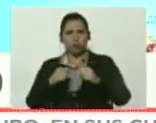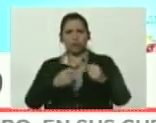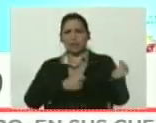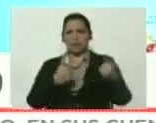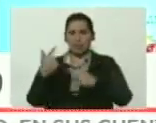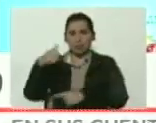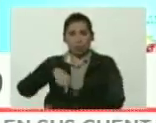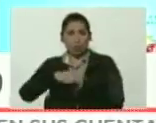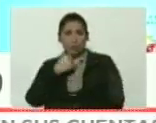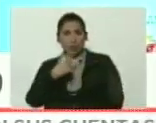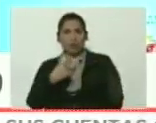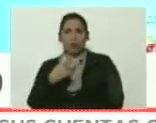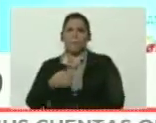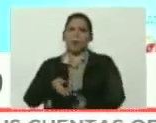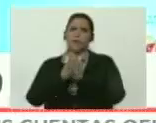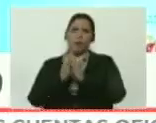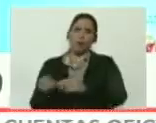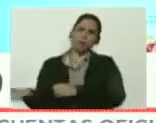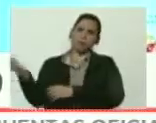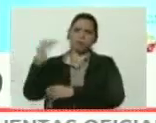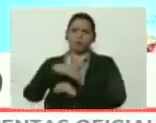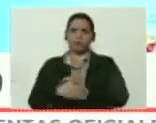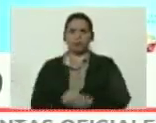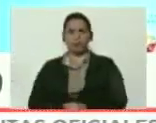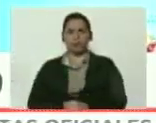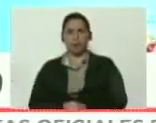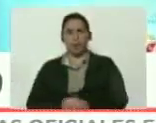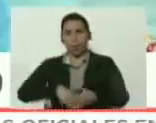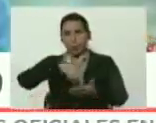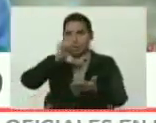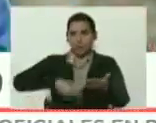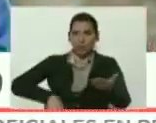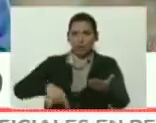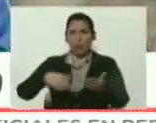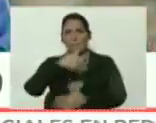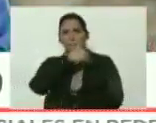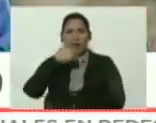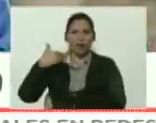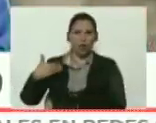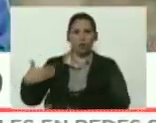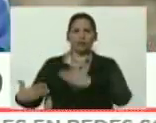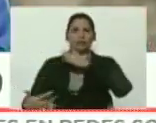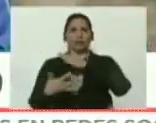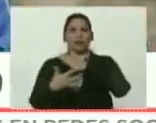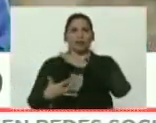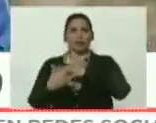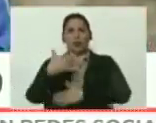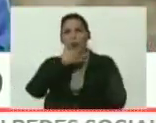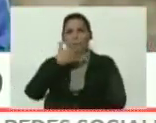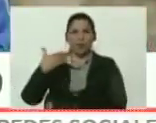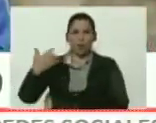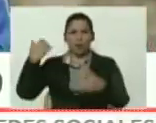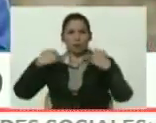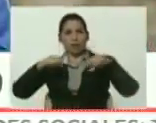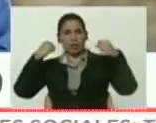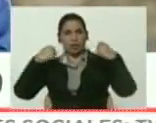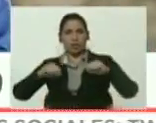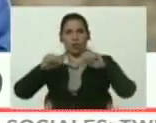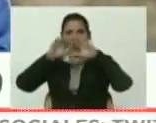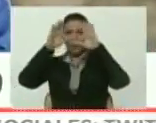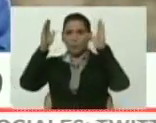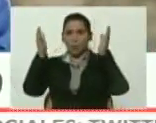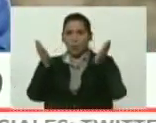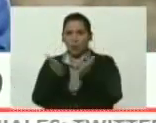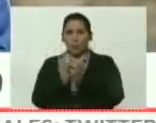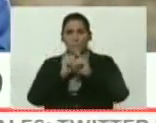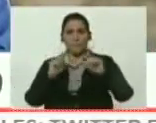dicho, traigamos, contratemos los mejores técnicos, los mejores entrenadores del mundo